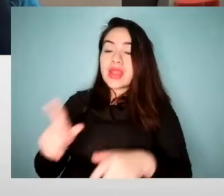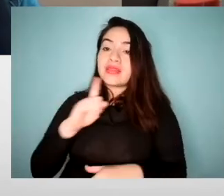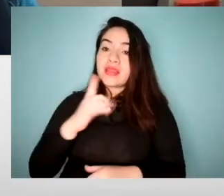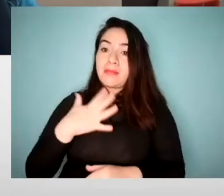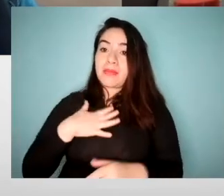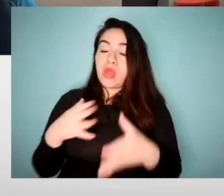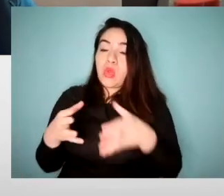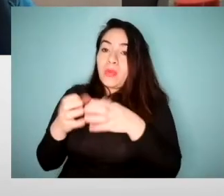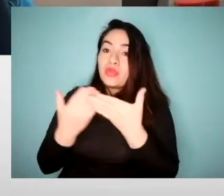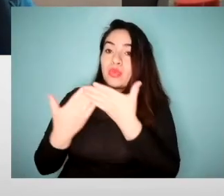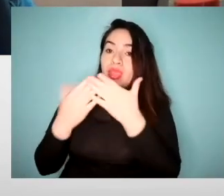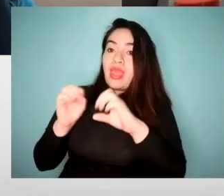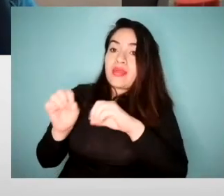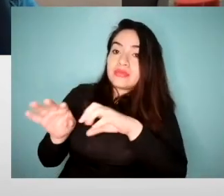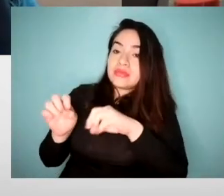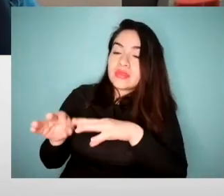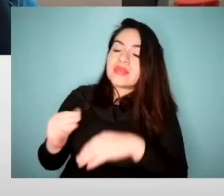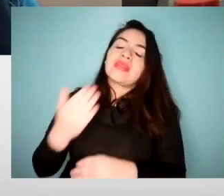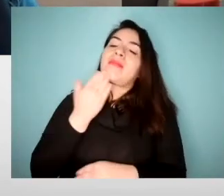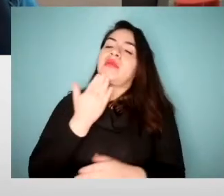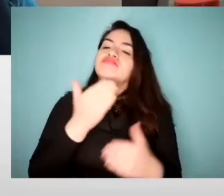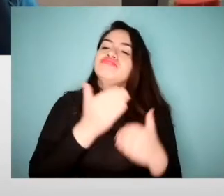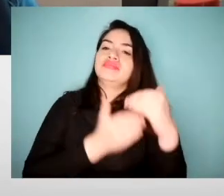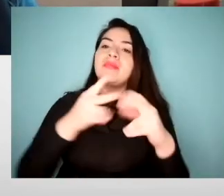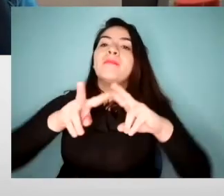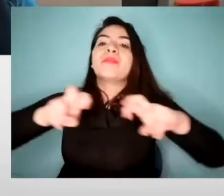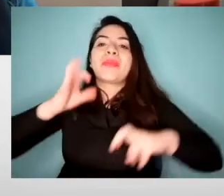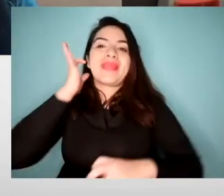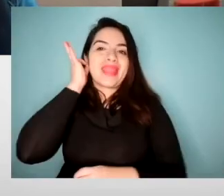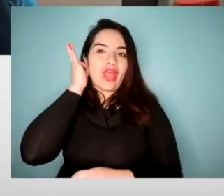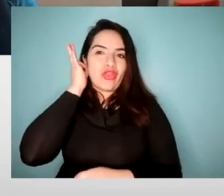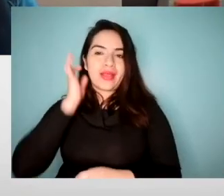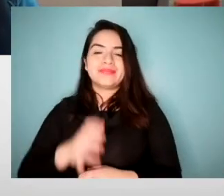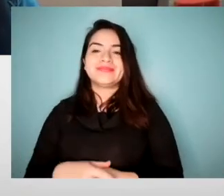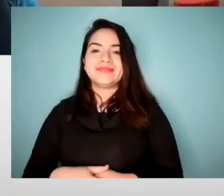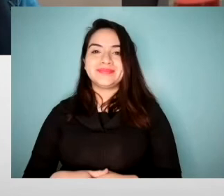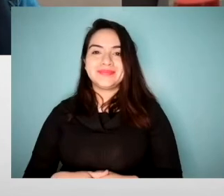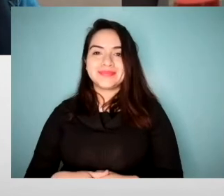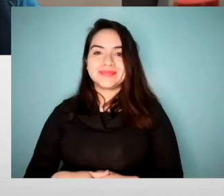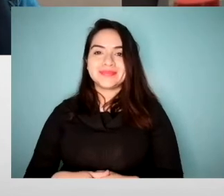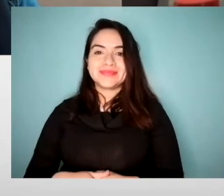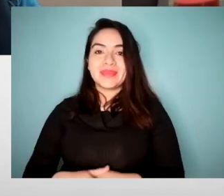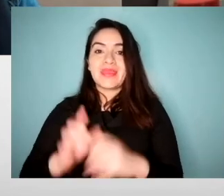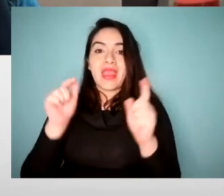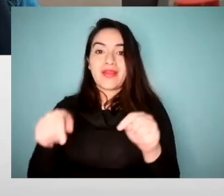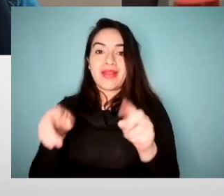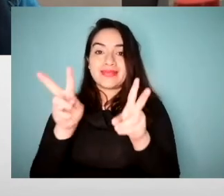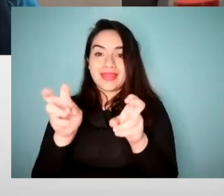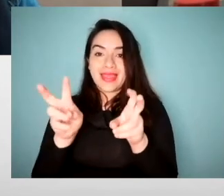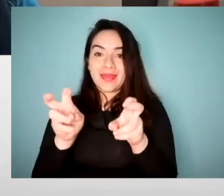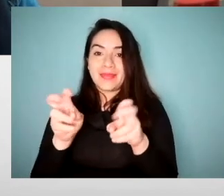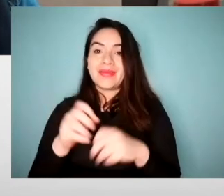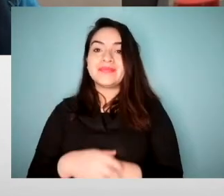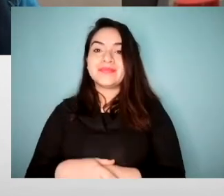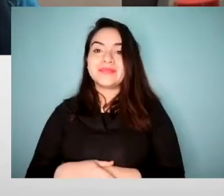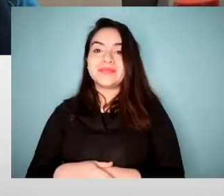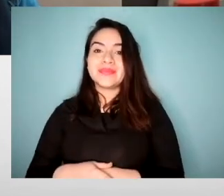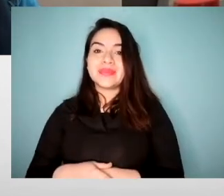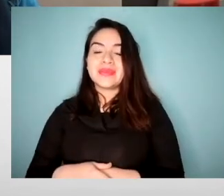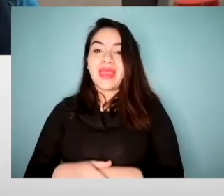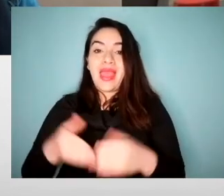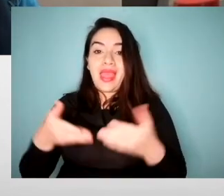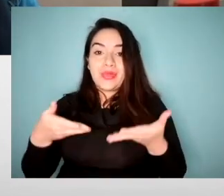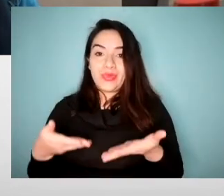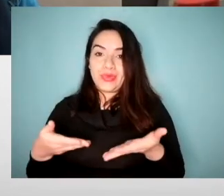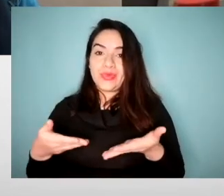y desempeñarme como una investigadora. Muy bien. Ahora que tocamos esa parte de lo que estás haciendo actualmente,